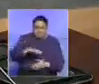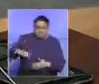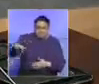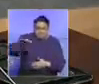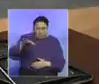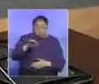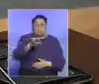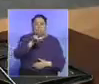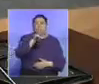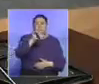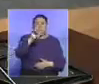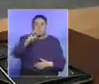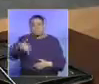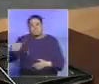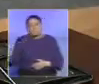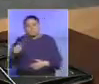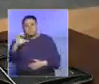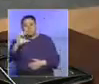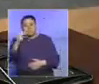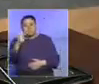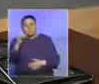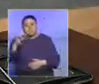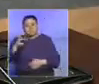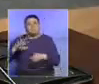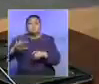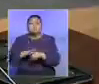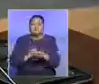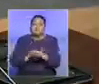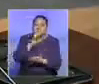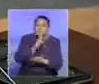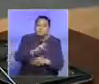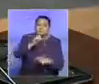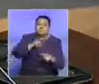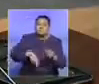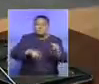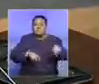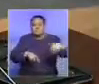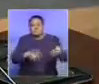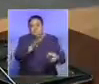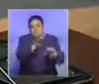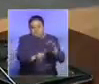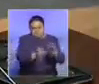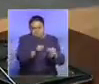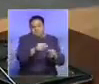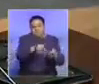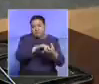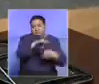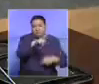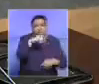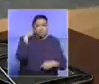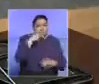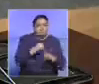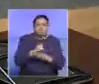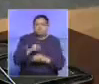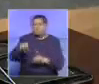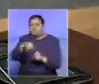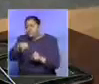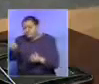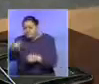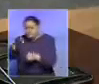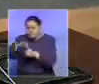Chignahuapan ambos municipios de Puebla debido a que revocó las sentencias del tribunal electoral de esa entidad federativa por las que habían anulado tales